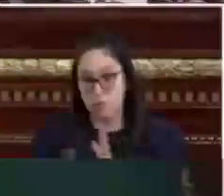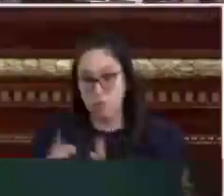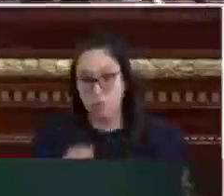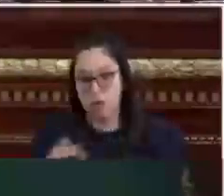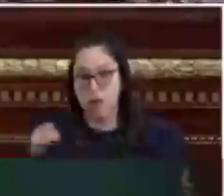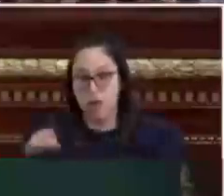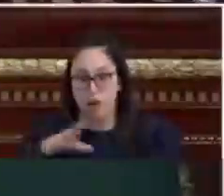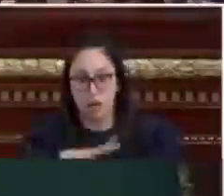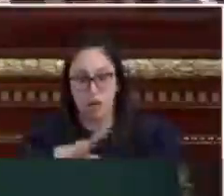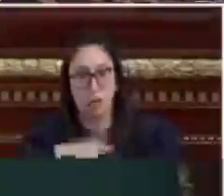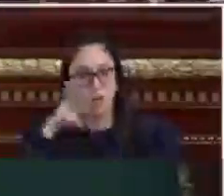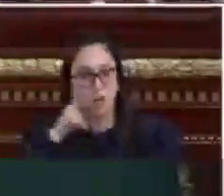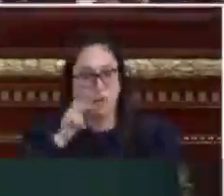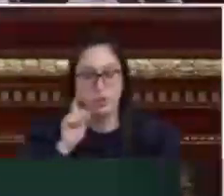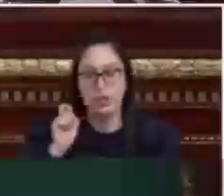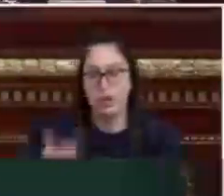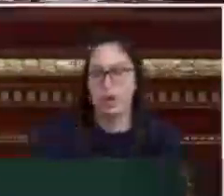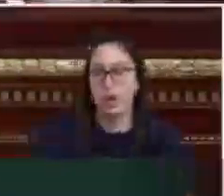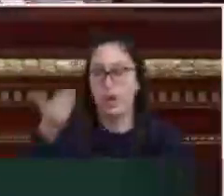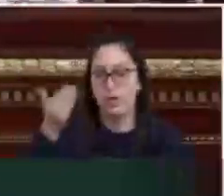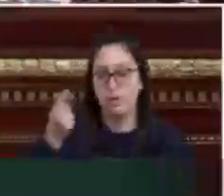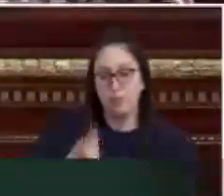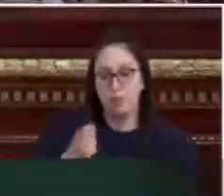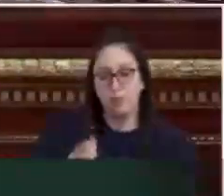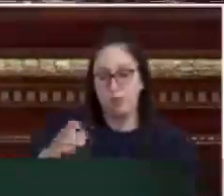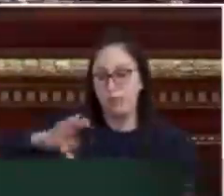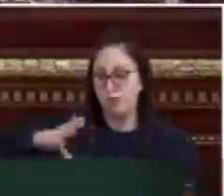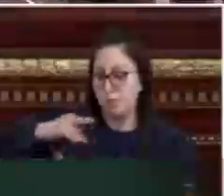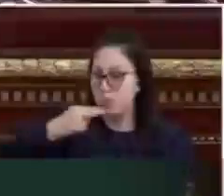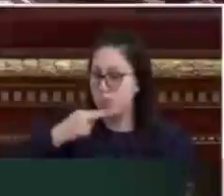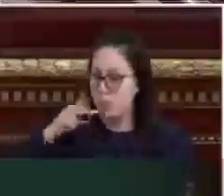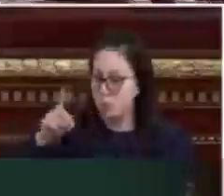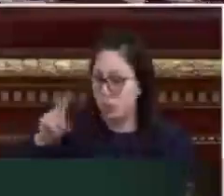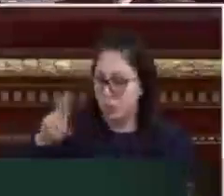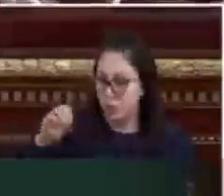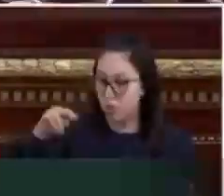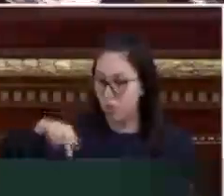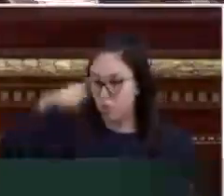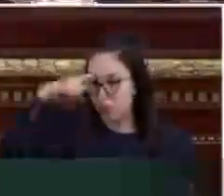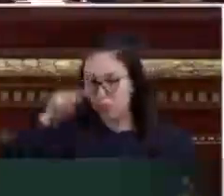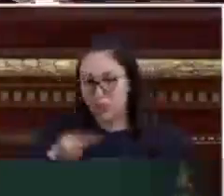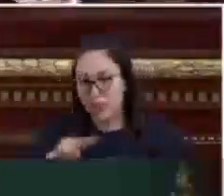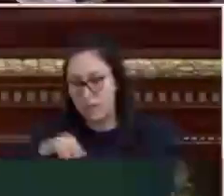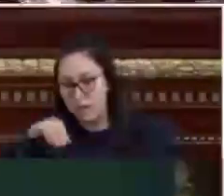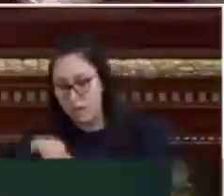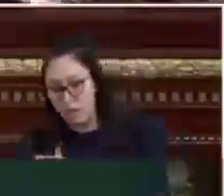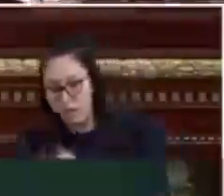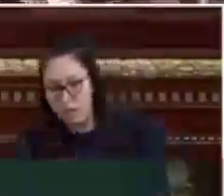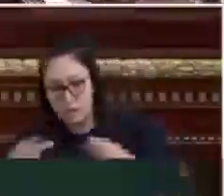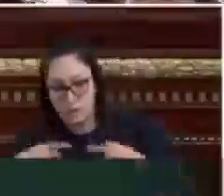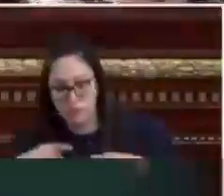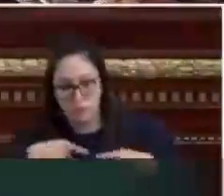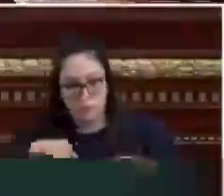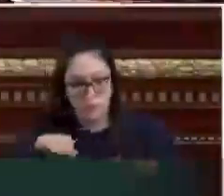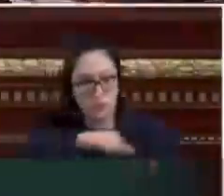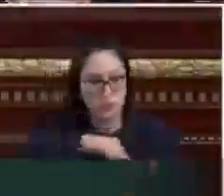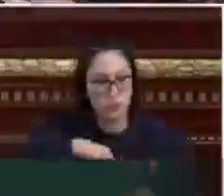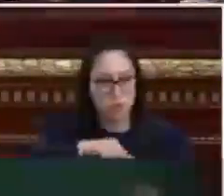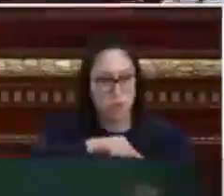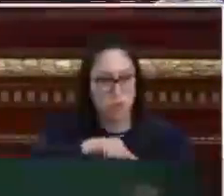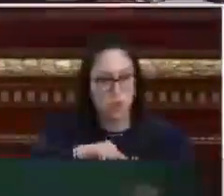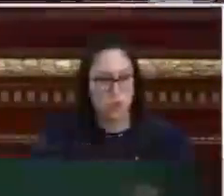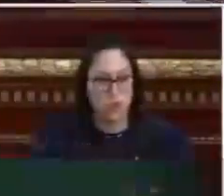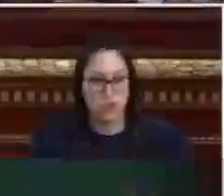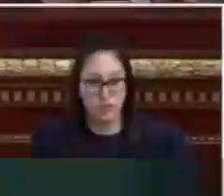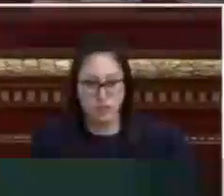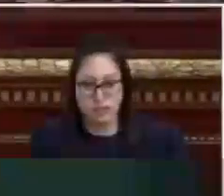acuerdo con autoridades, se ha incrementado el número de delitos cometidos con ayuda de drones, y es que vecinos de las alcaldías